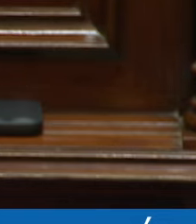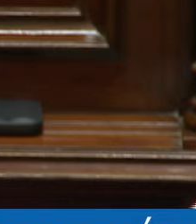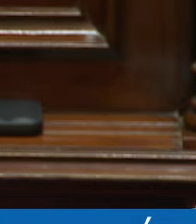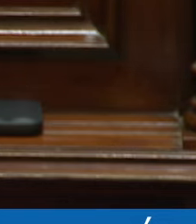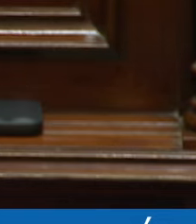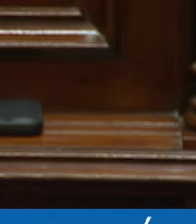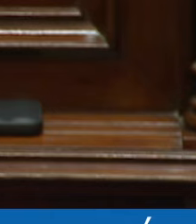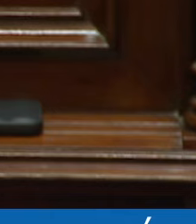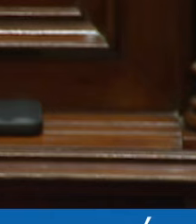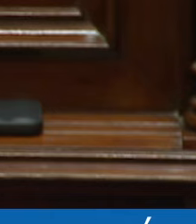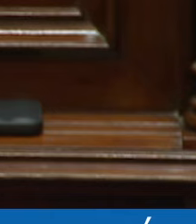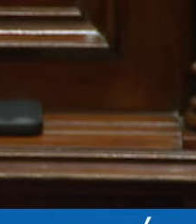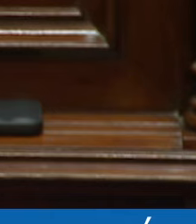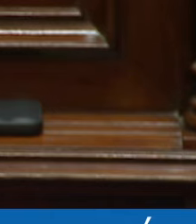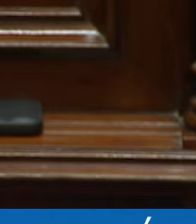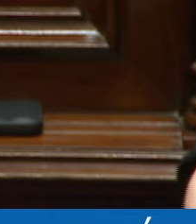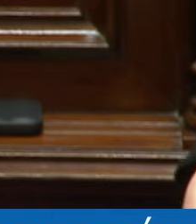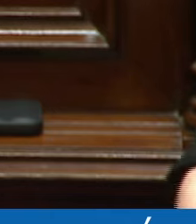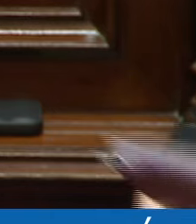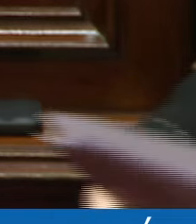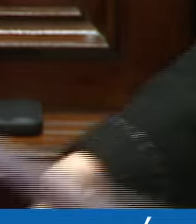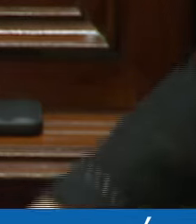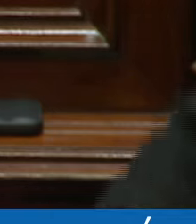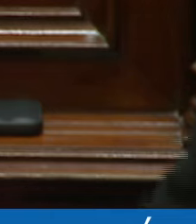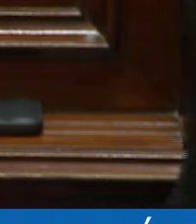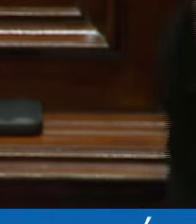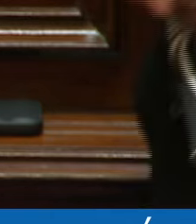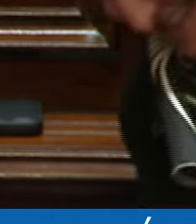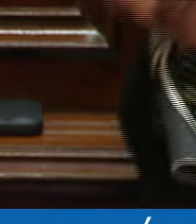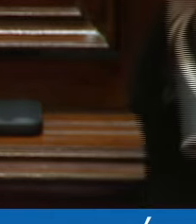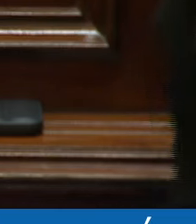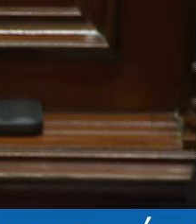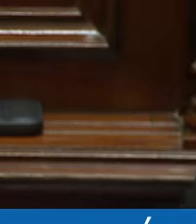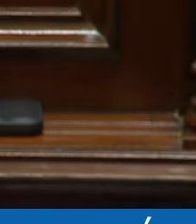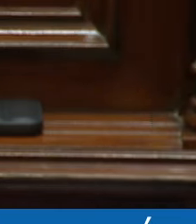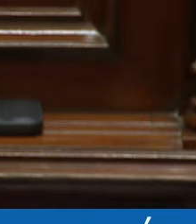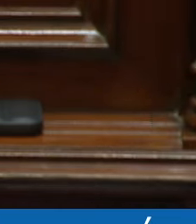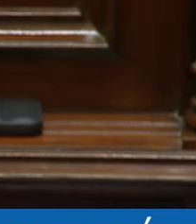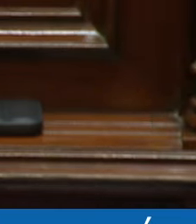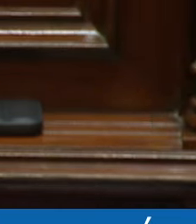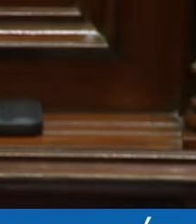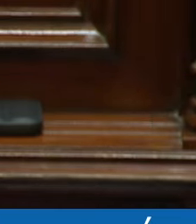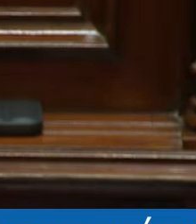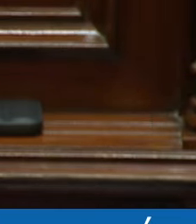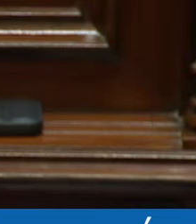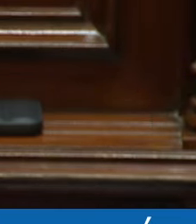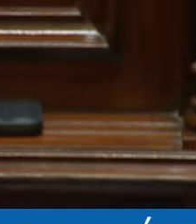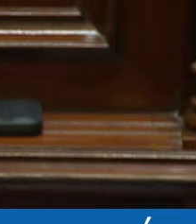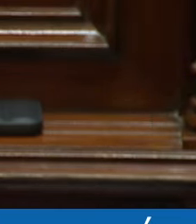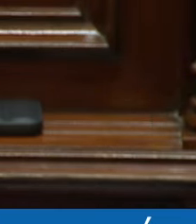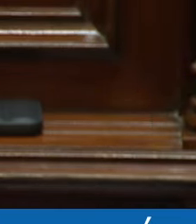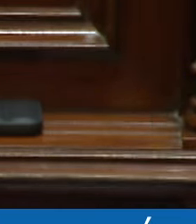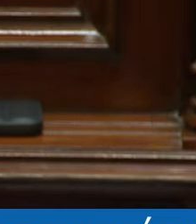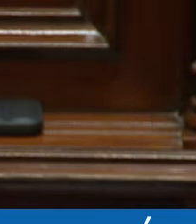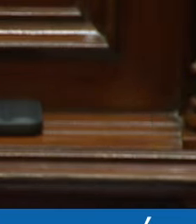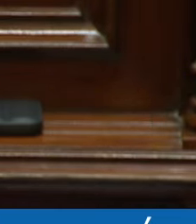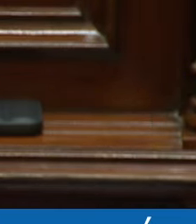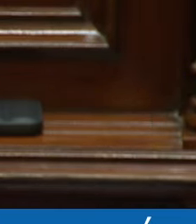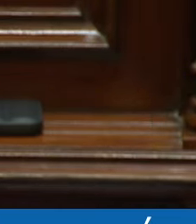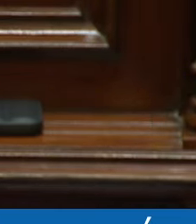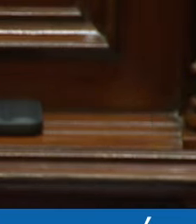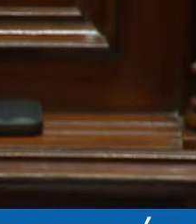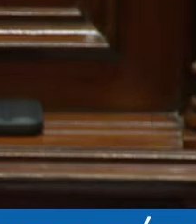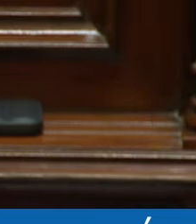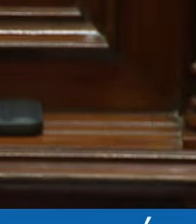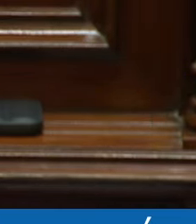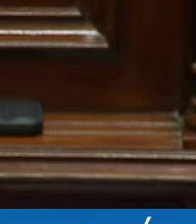atrasados. La neutralización de una obra se refiere a que existe un acto administrativo de neutralización de plazos y obligaciones contractuales